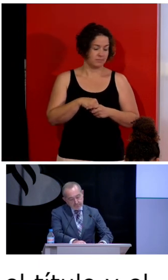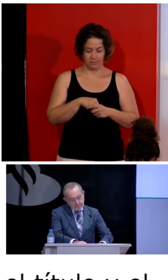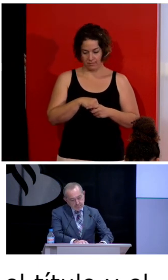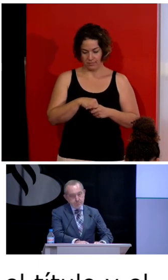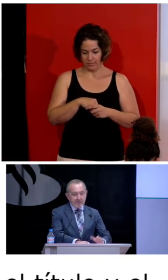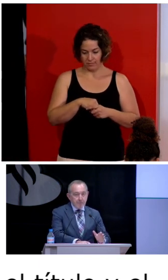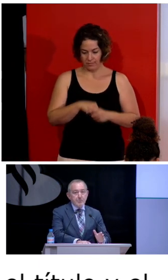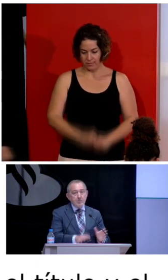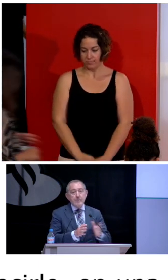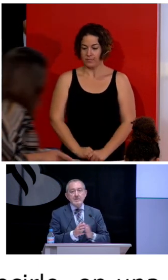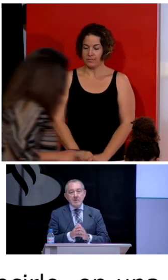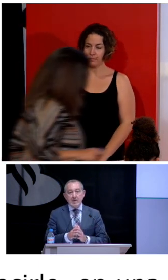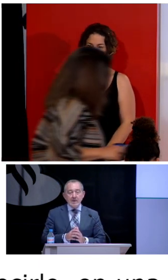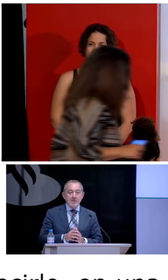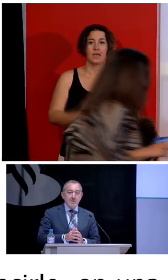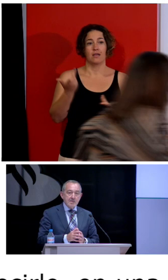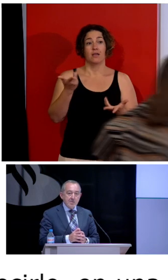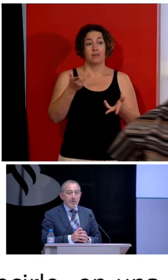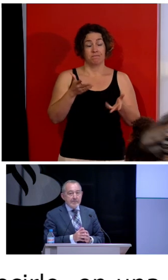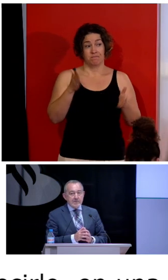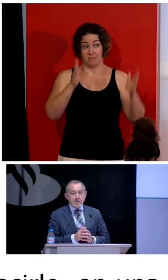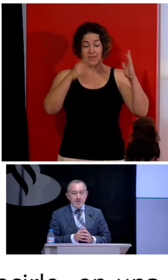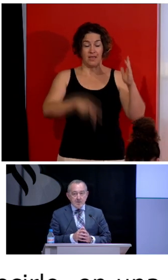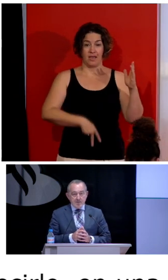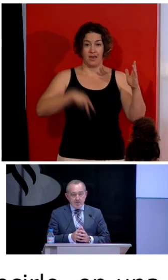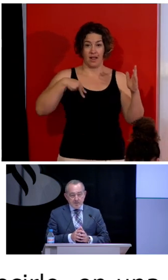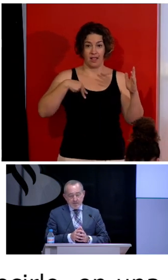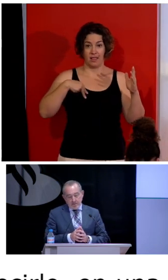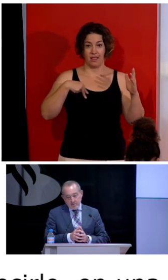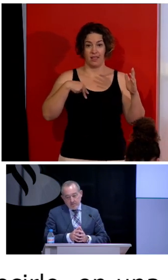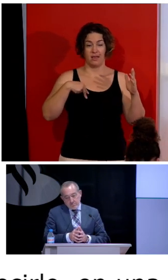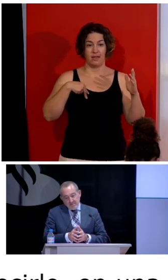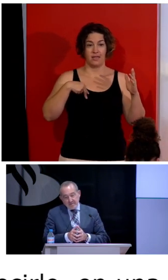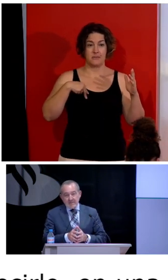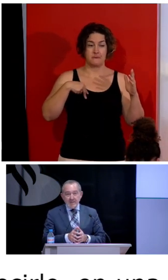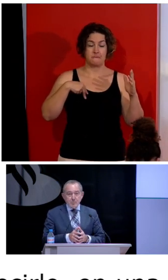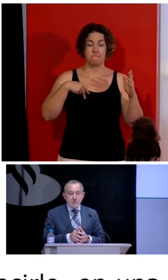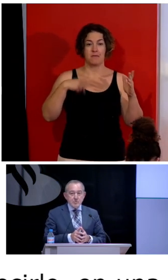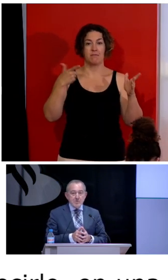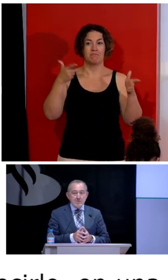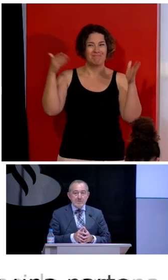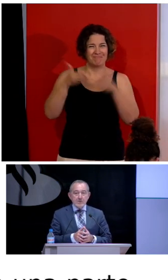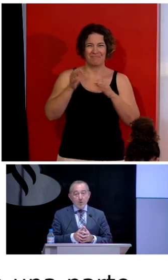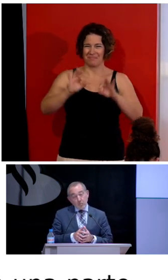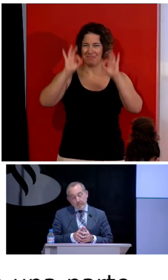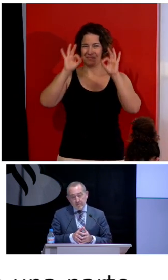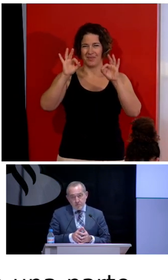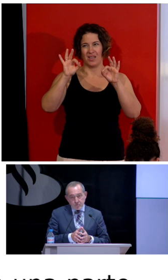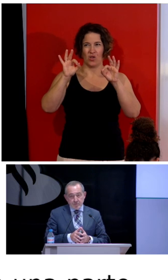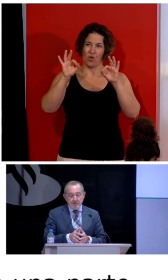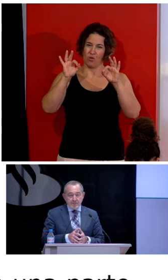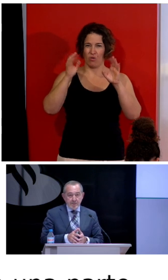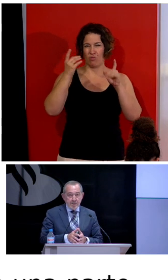tiene una parte general y tiene una parte centrada muy exclusivamente o una parte